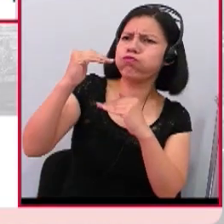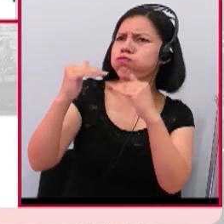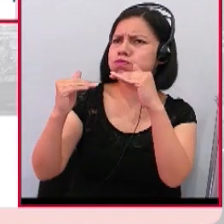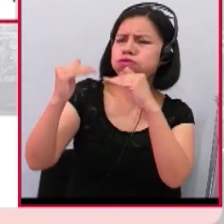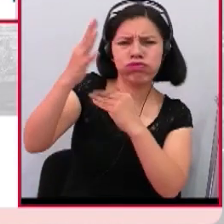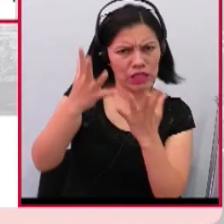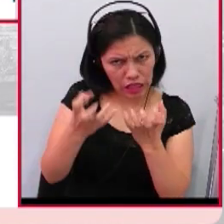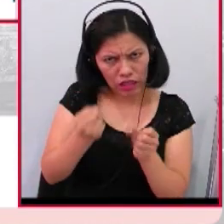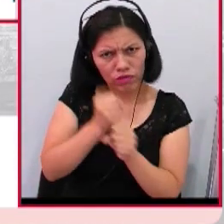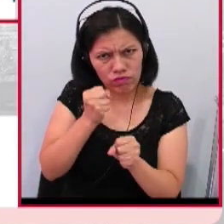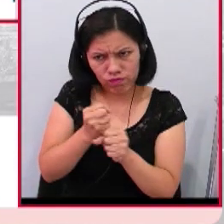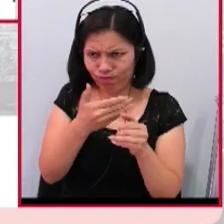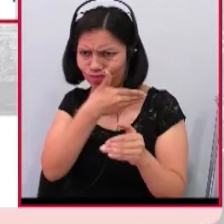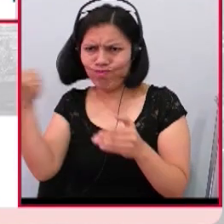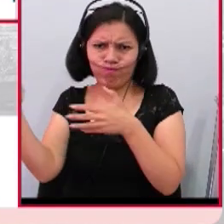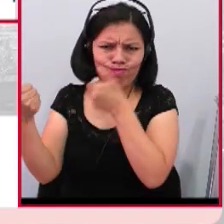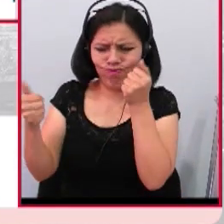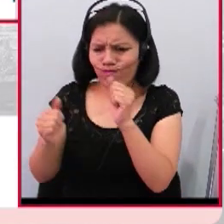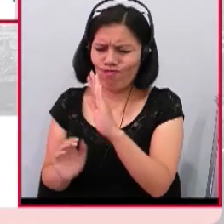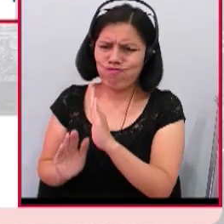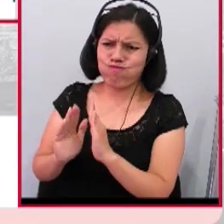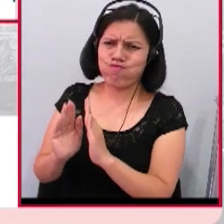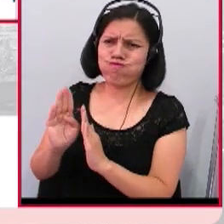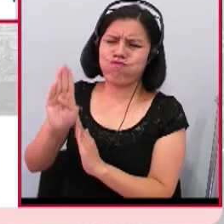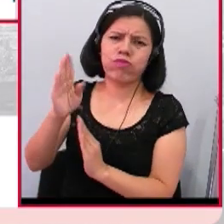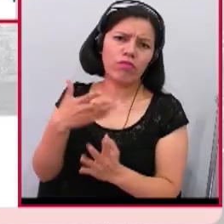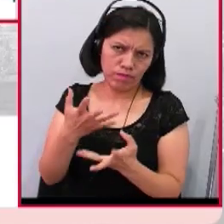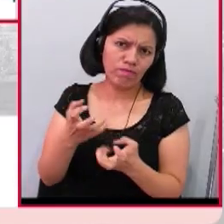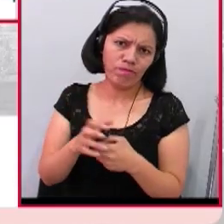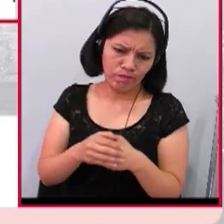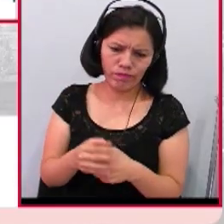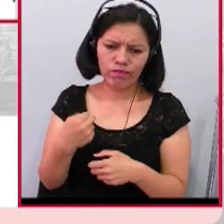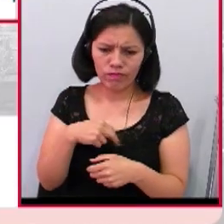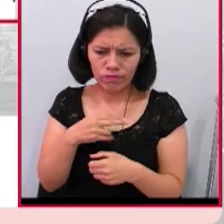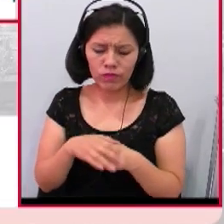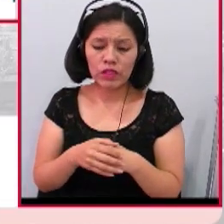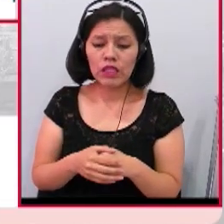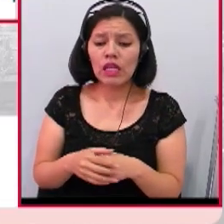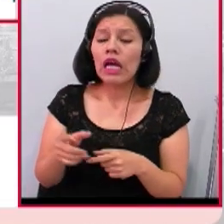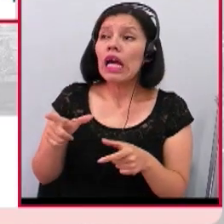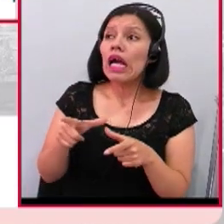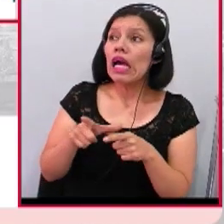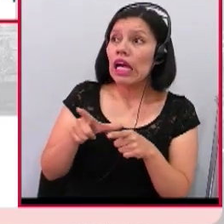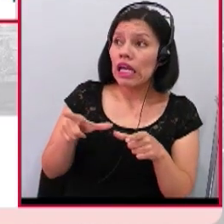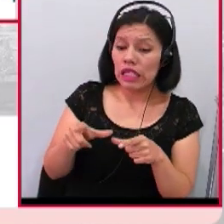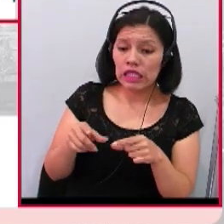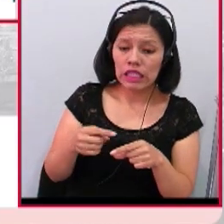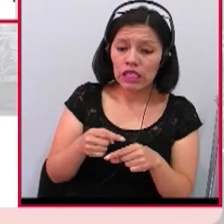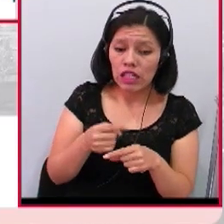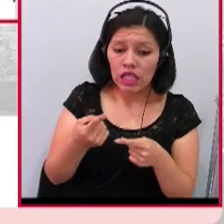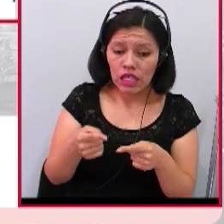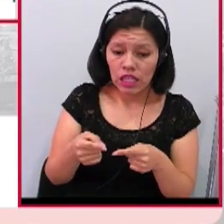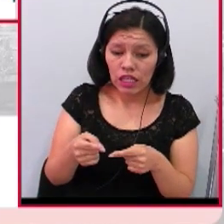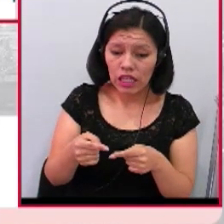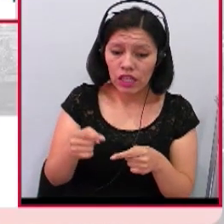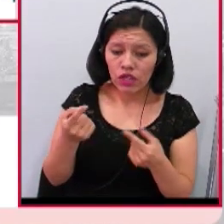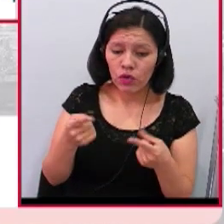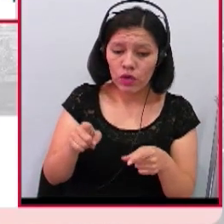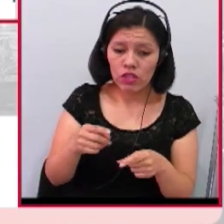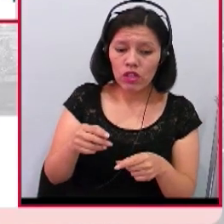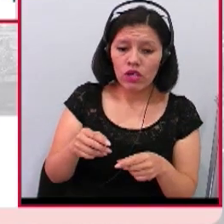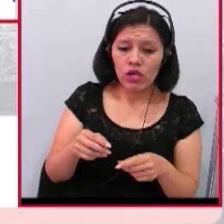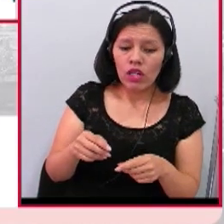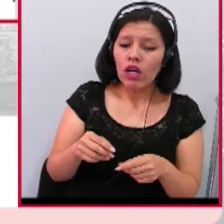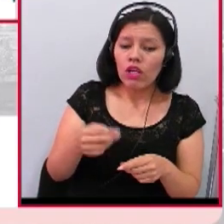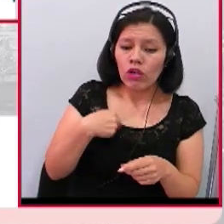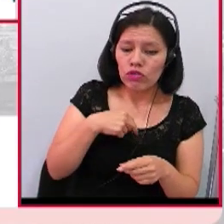más largas para optimizar nuestros costos operativos. Y eso es lo que tenemos. Ese es en el espacio donde cada variable se cuestiona y cada resultado